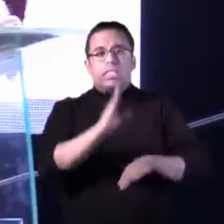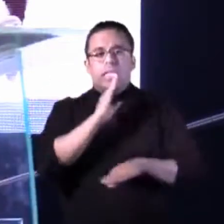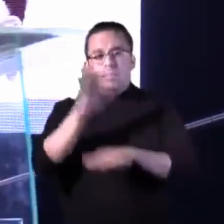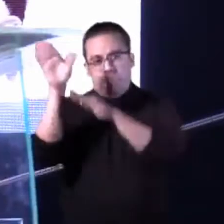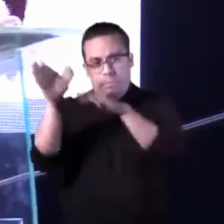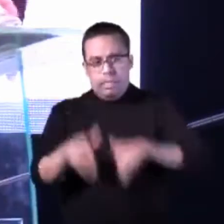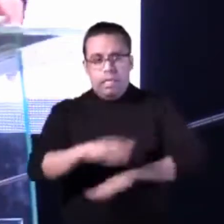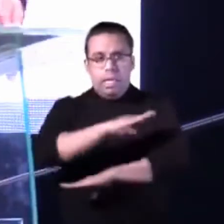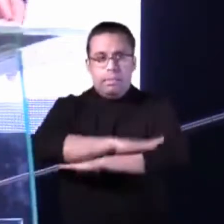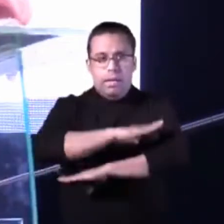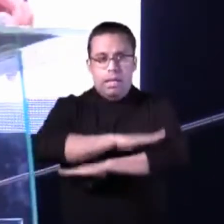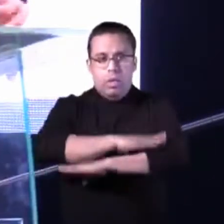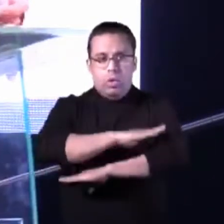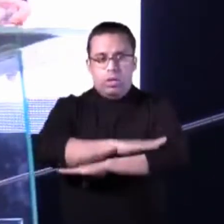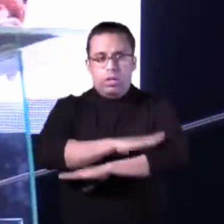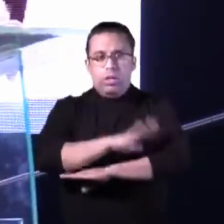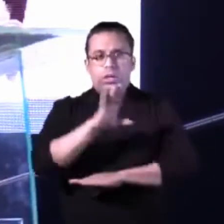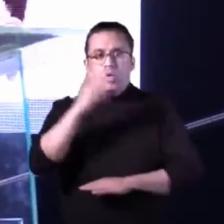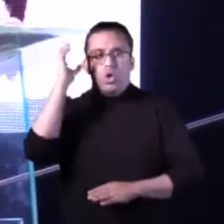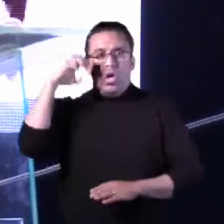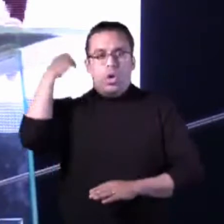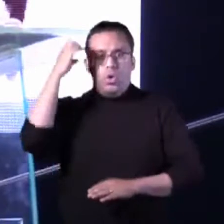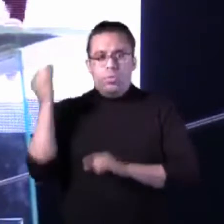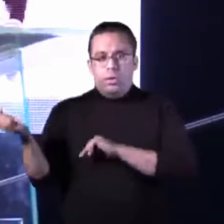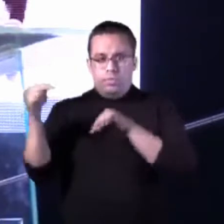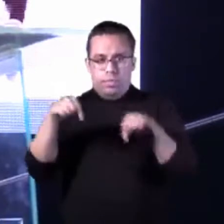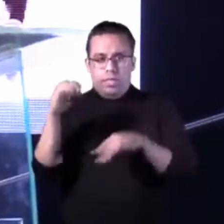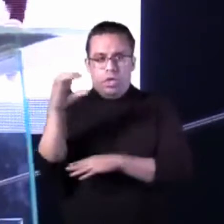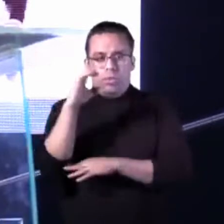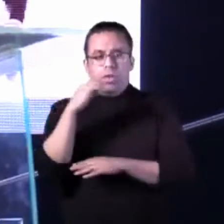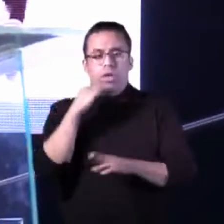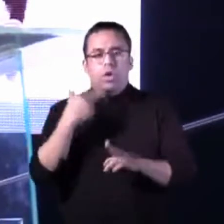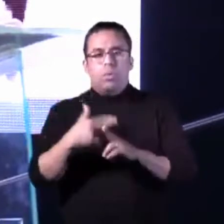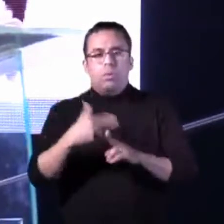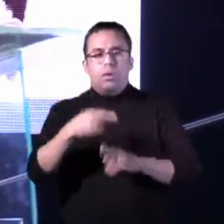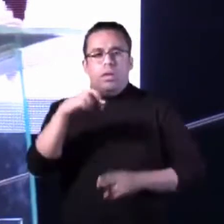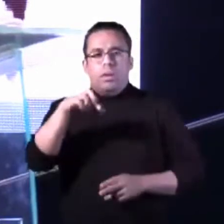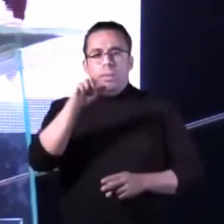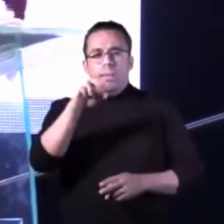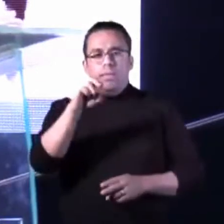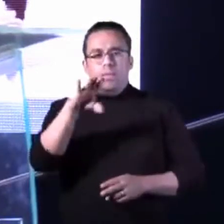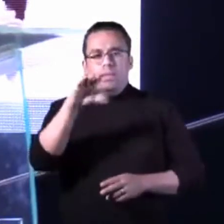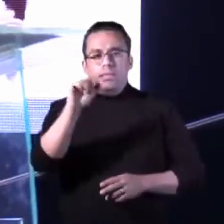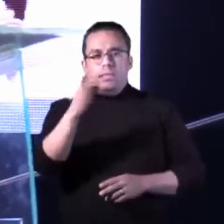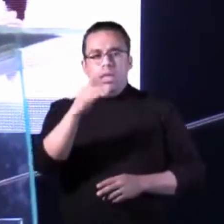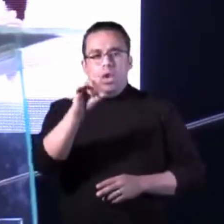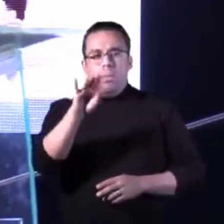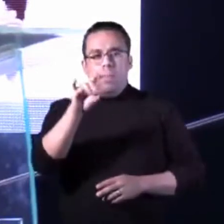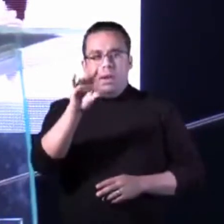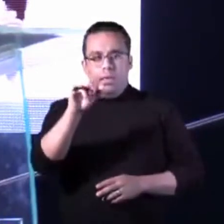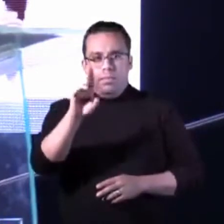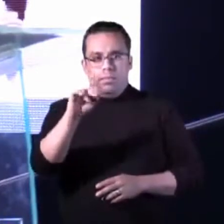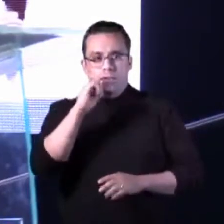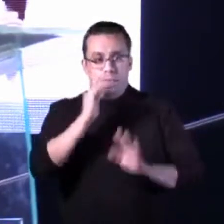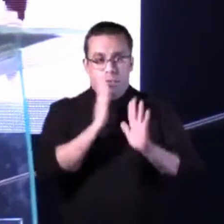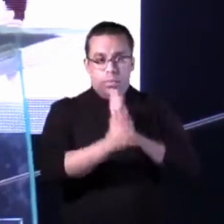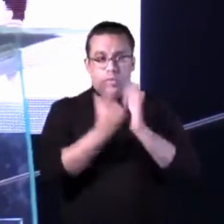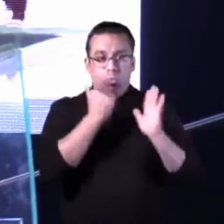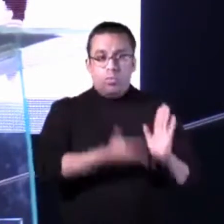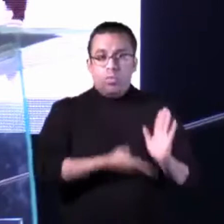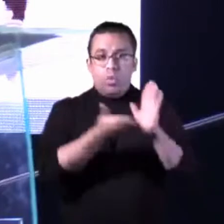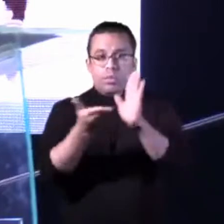de Naciones de la Unión Europea en Colombia, Patricia Lombard. Ella va a hacer una entrega simbólica de una